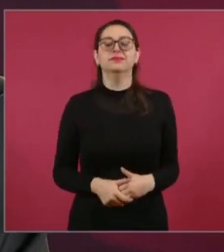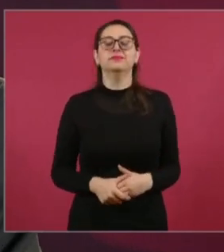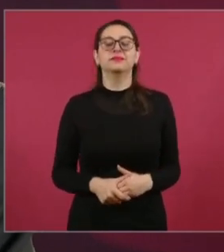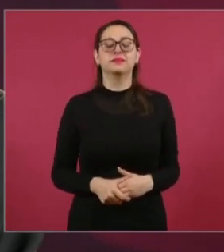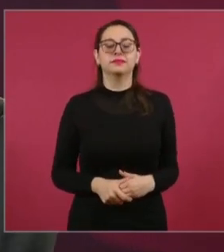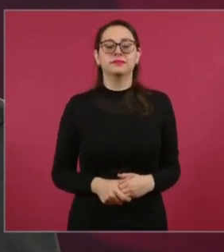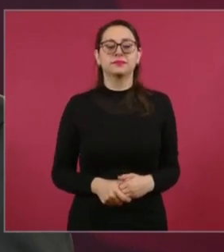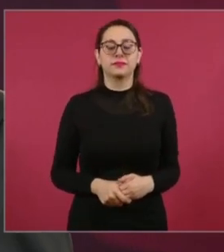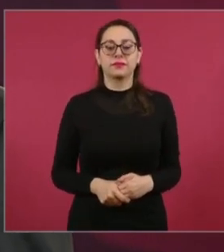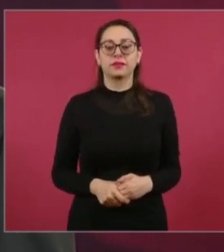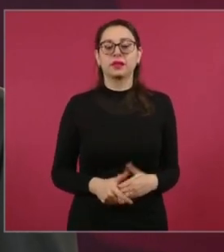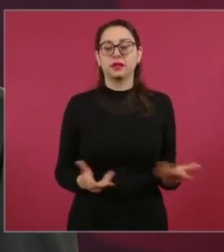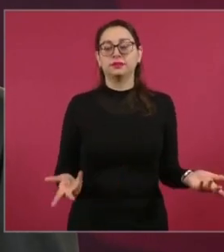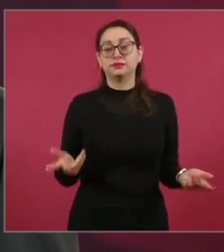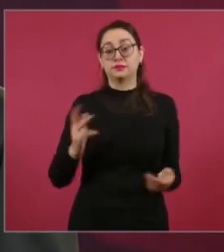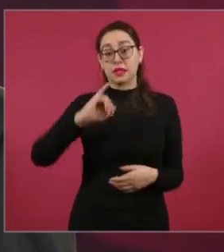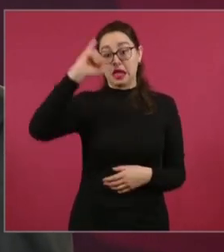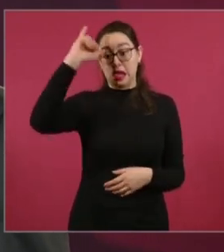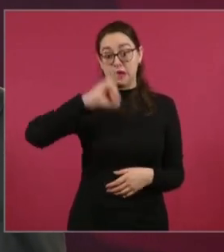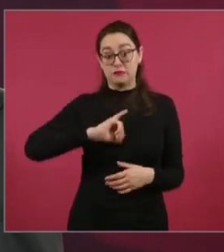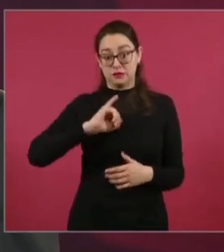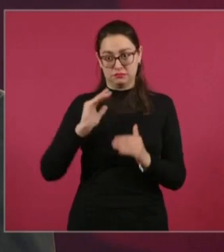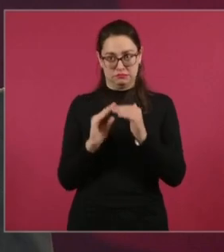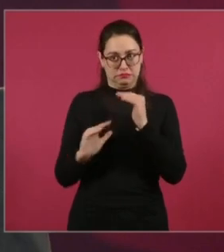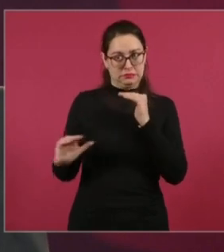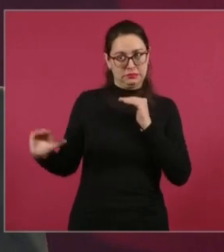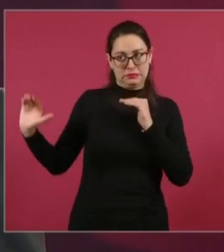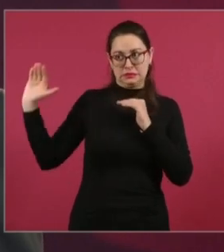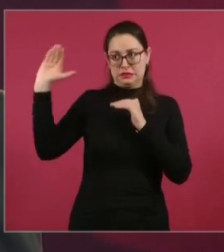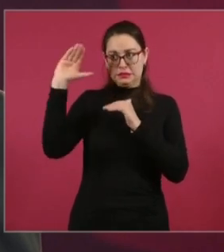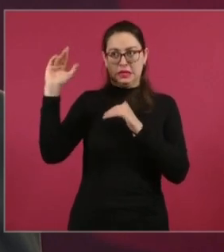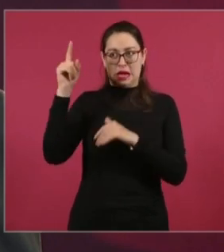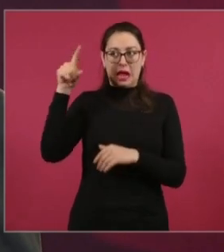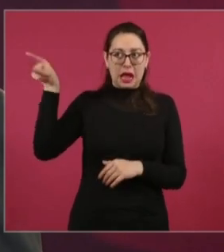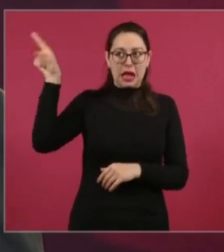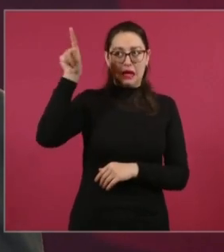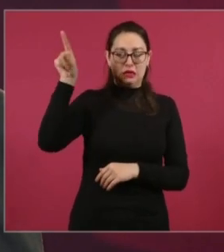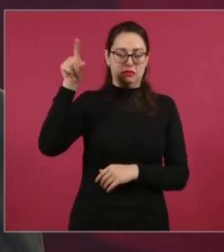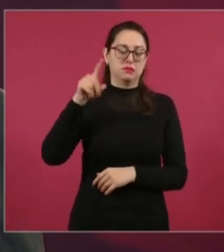Entonces, es arriba del asunto.